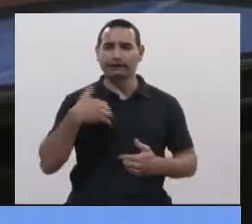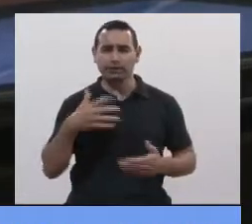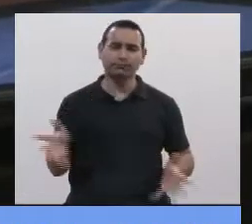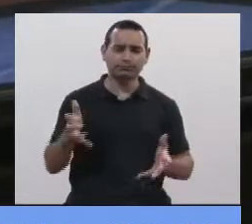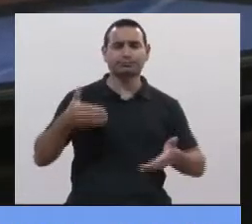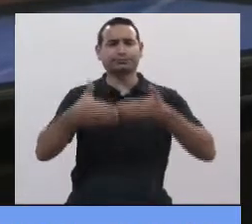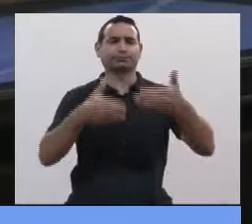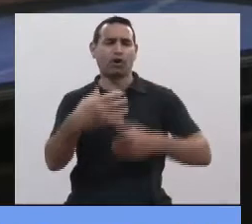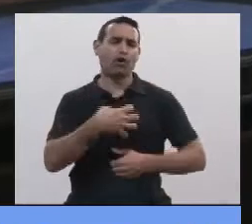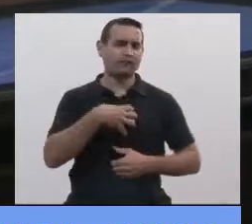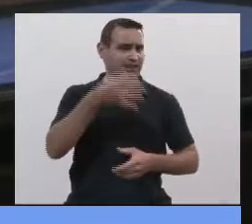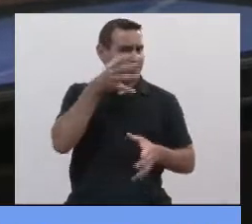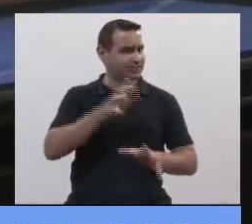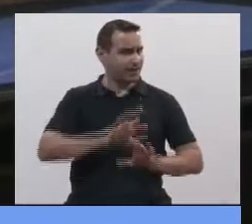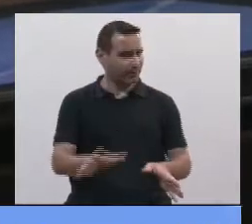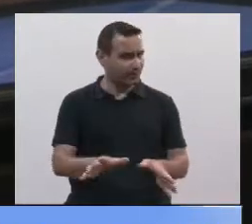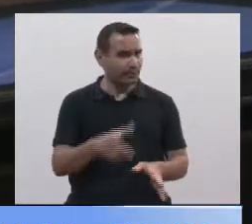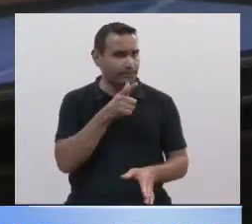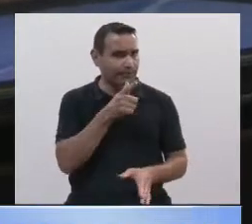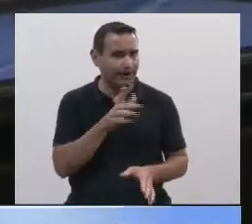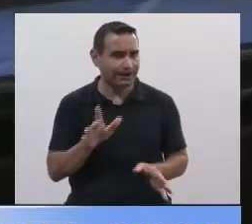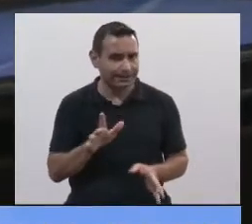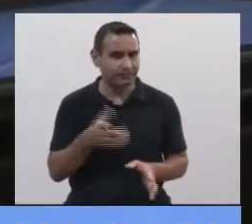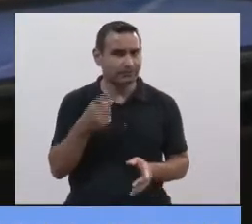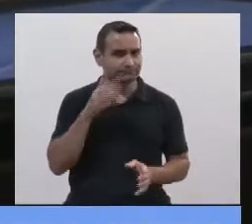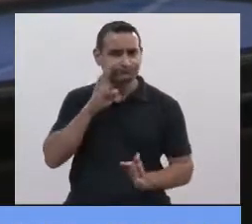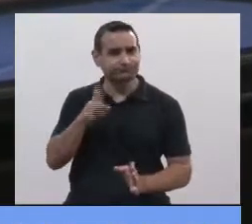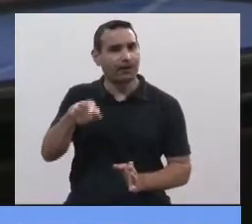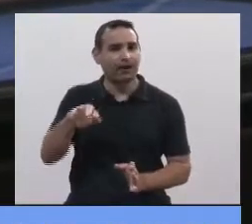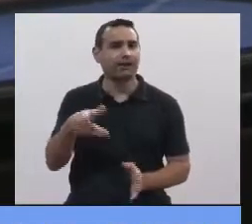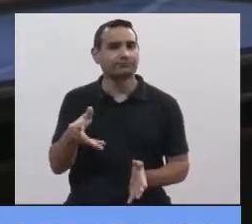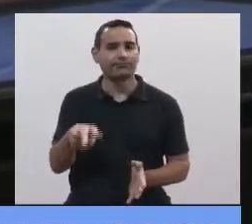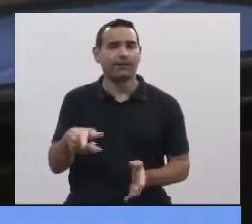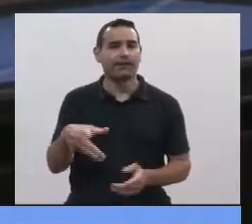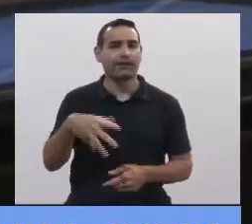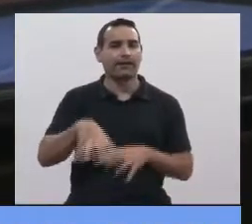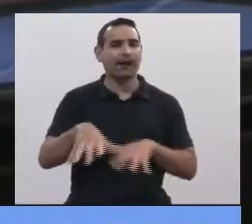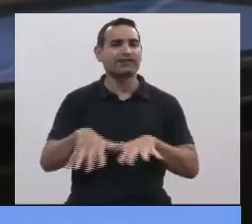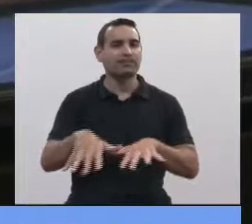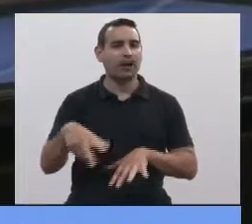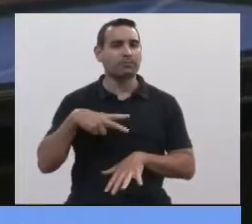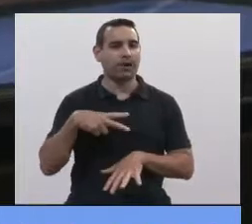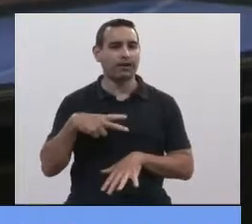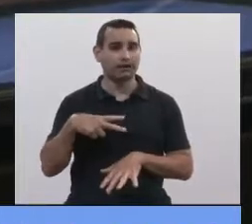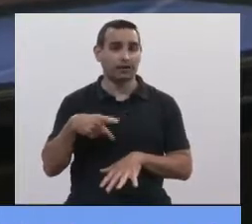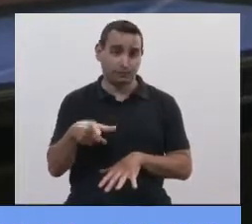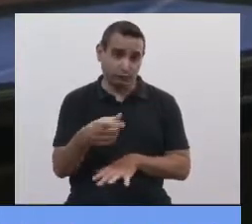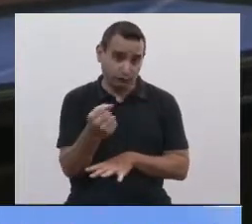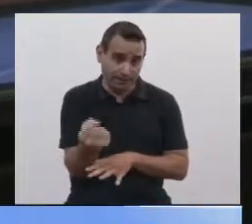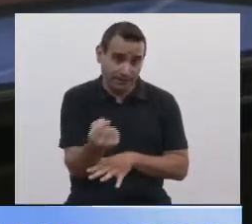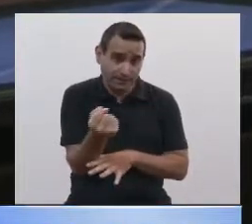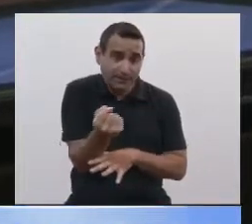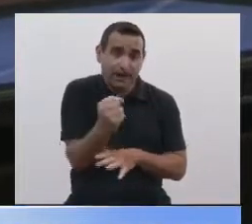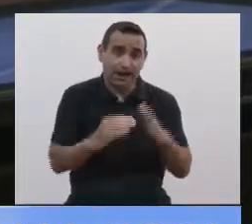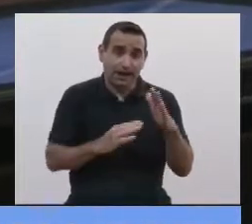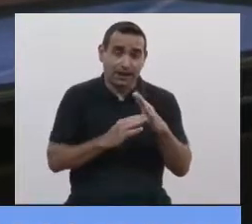argentina en la actividad privada, que esto es fundamental. Entonces, digo que